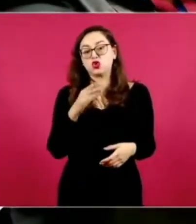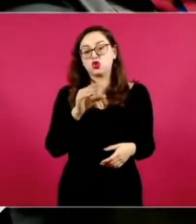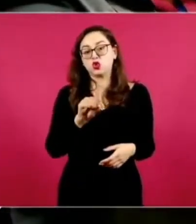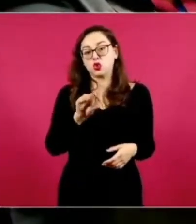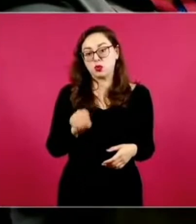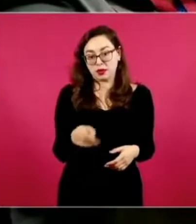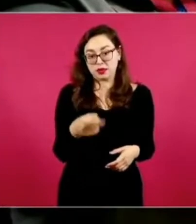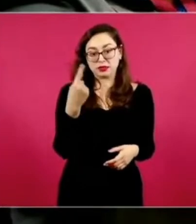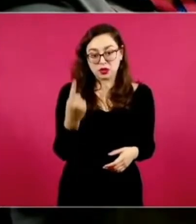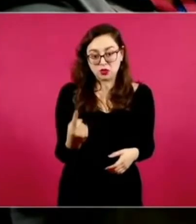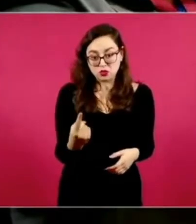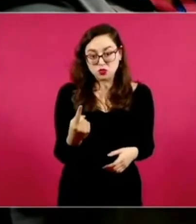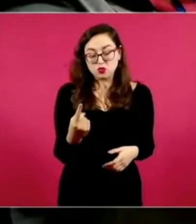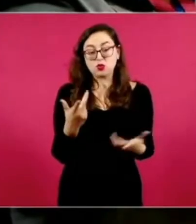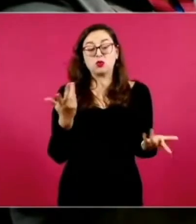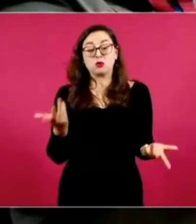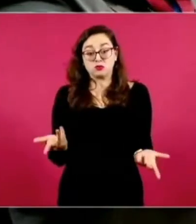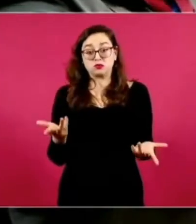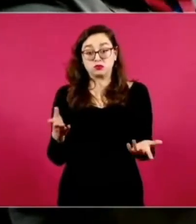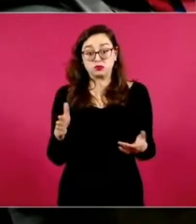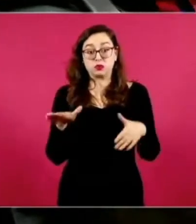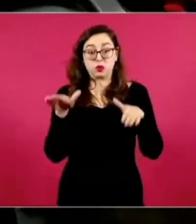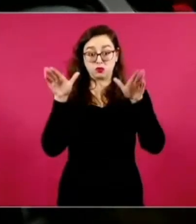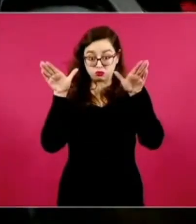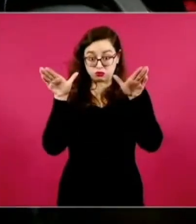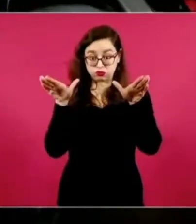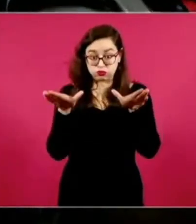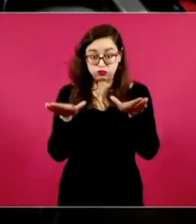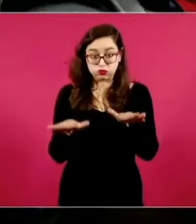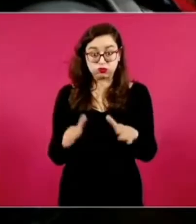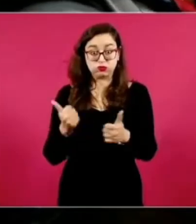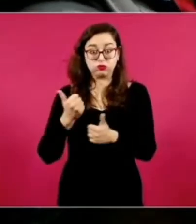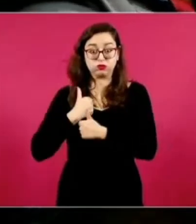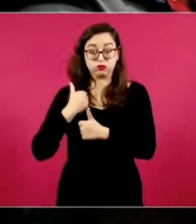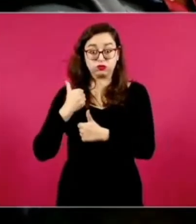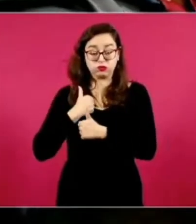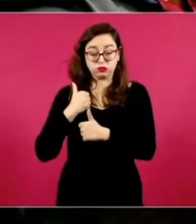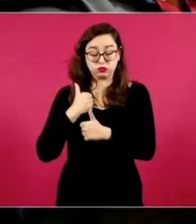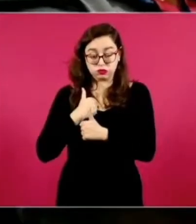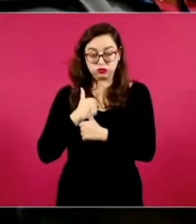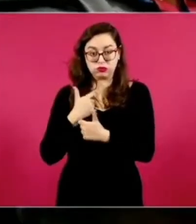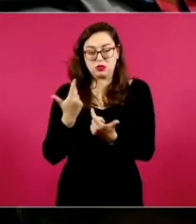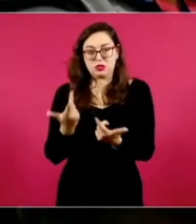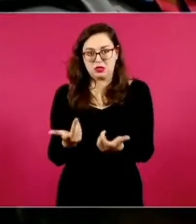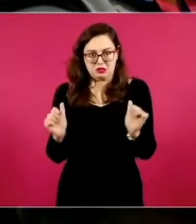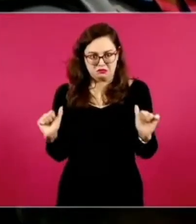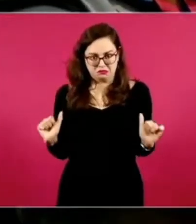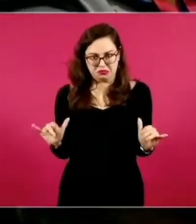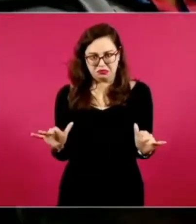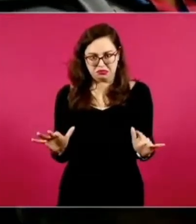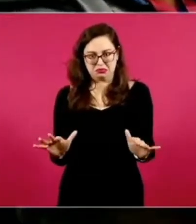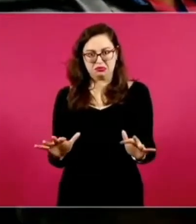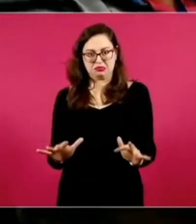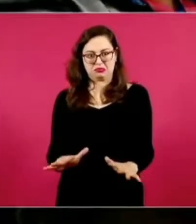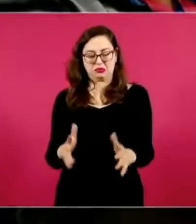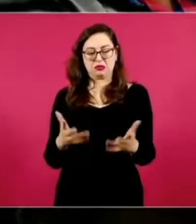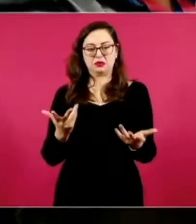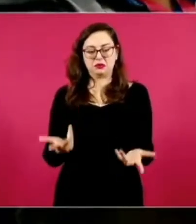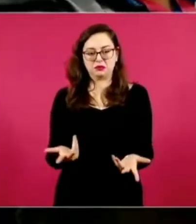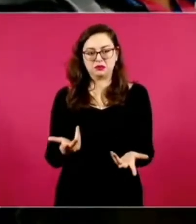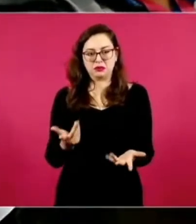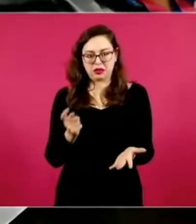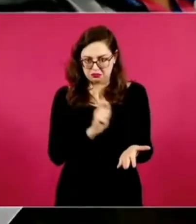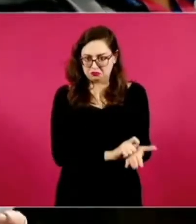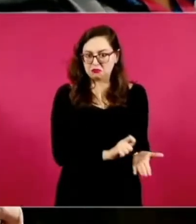0891, que ese sería un batallón, el 91º Batallón de Infantería, se anotan los